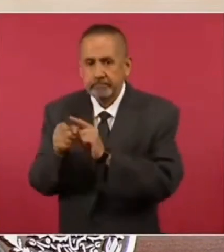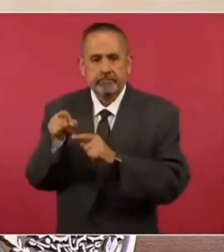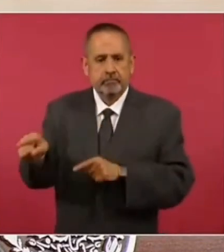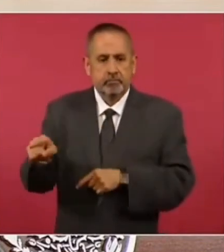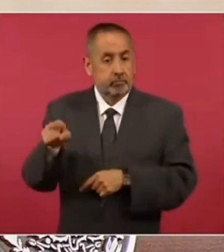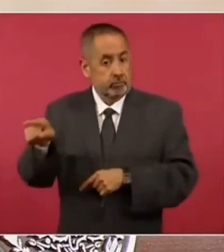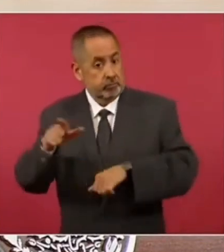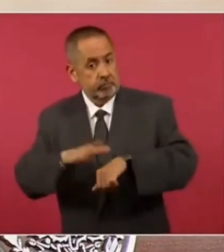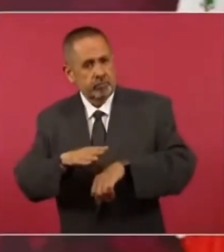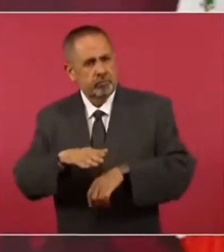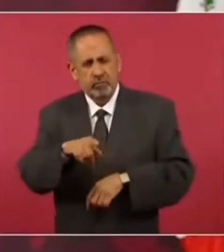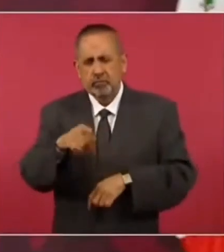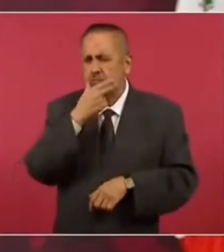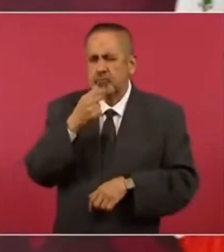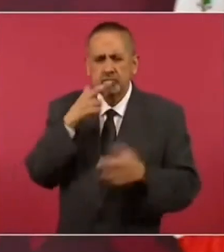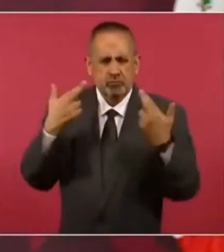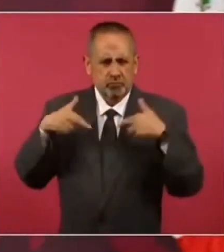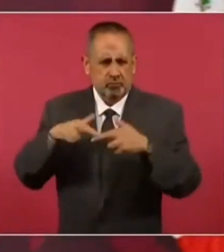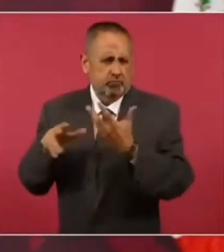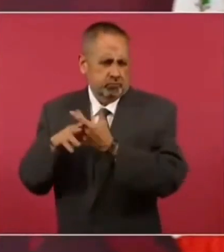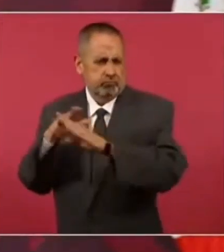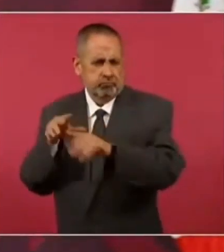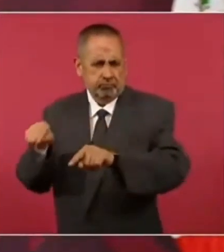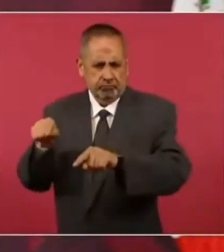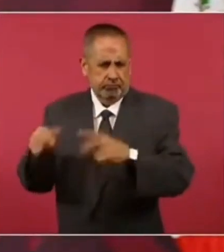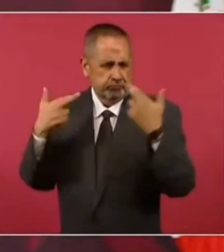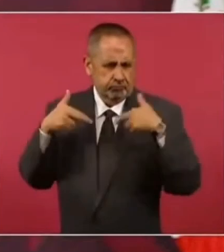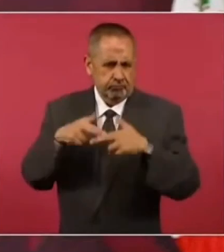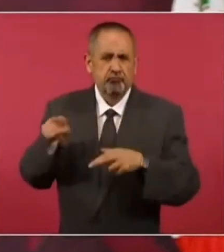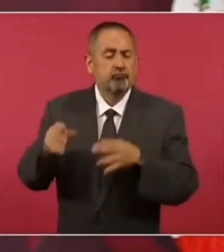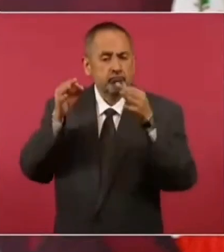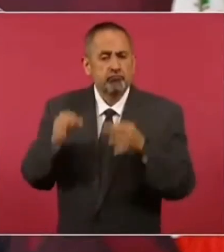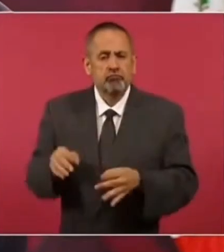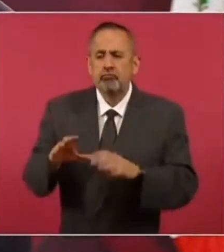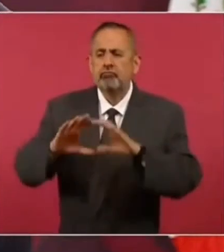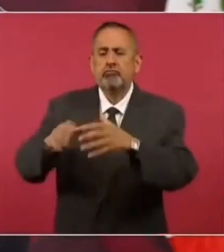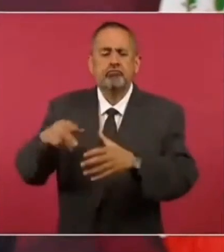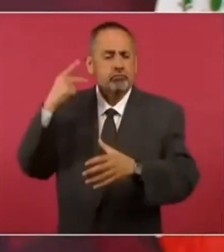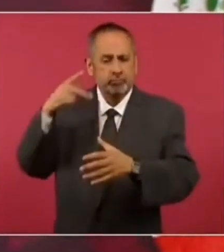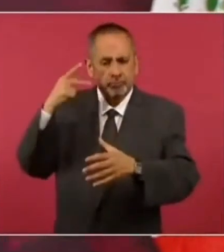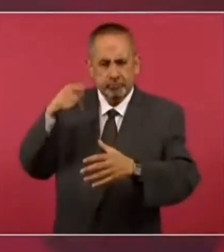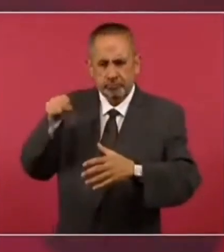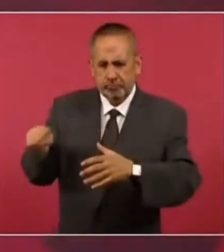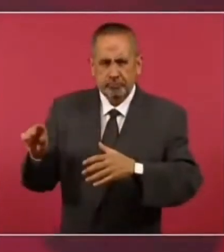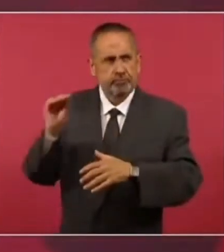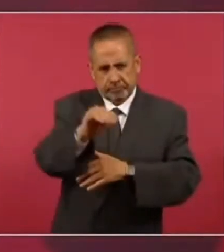que me dijo, un maestro migrante, originario de una comunidad de Puebla,